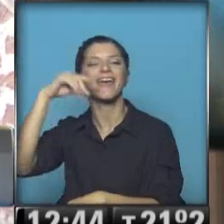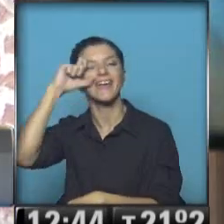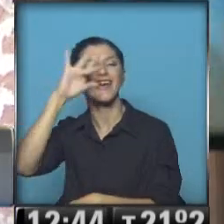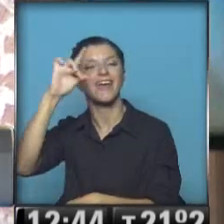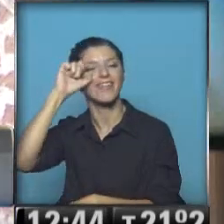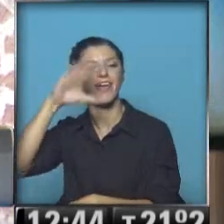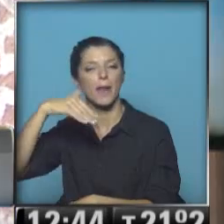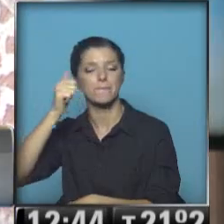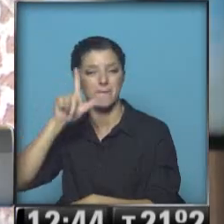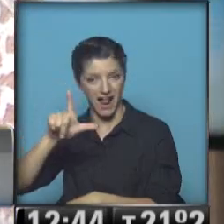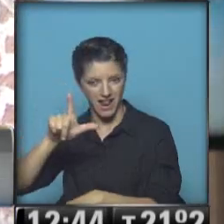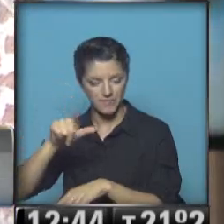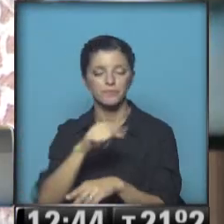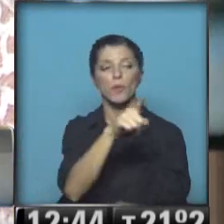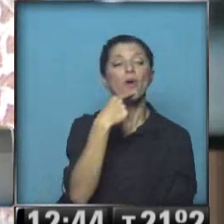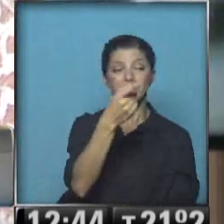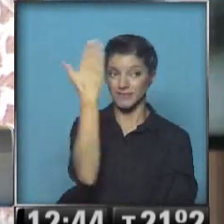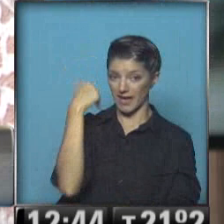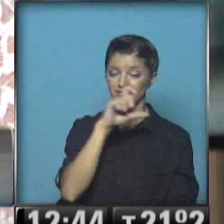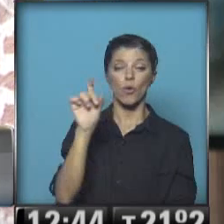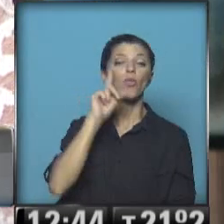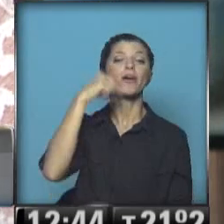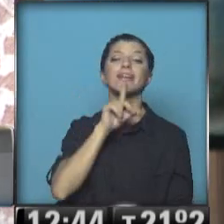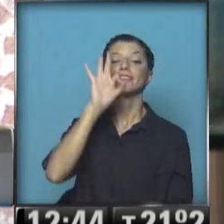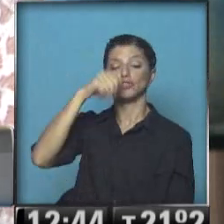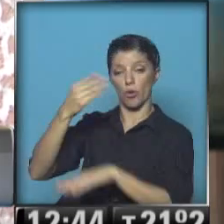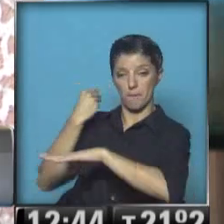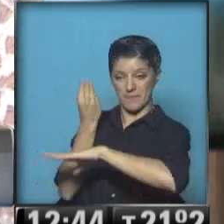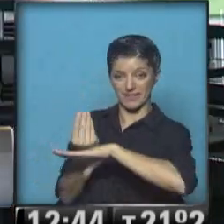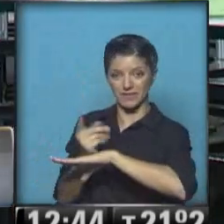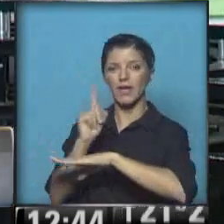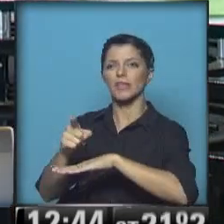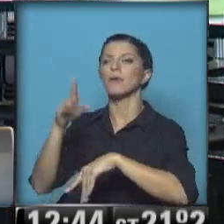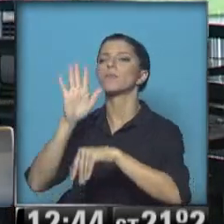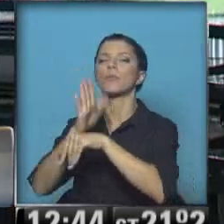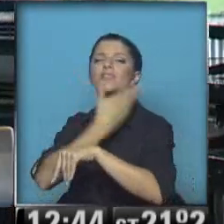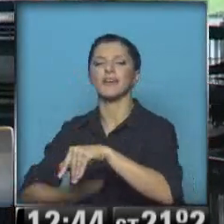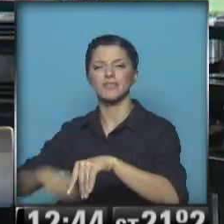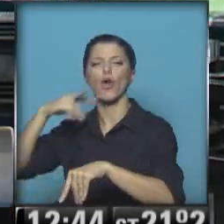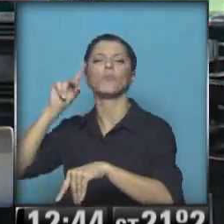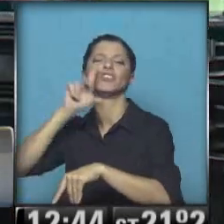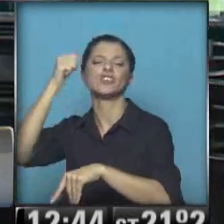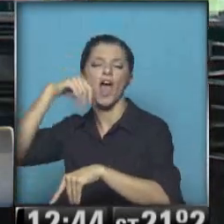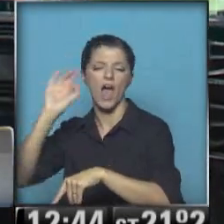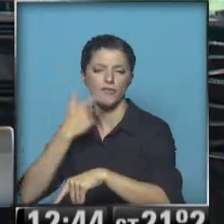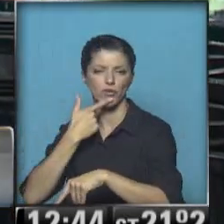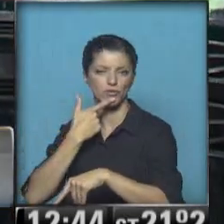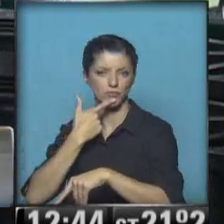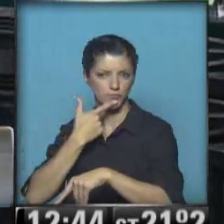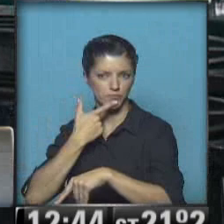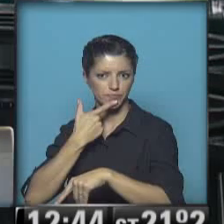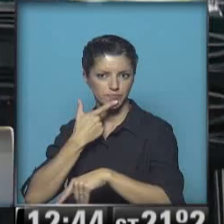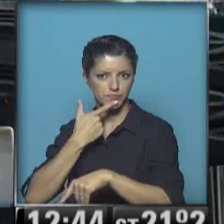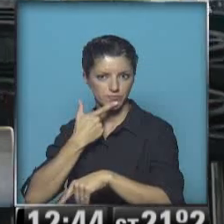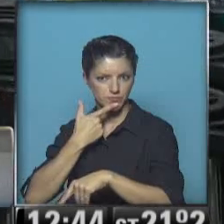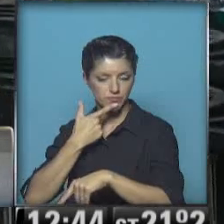é Clinton que está haciendo seaman estados villanos tenían otros nombres puestos por los sx y en